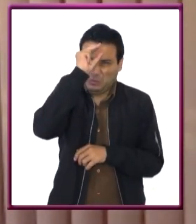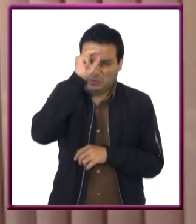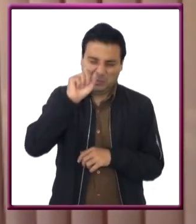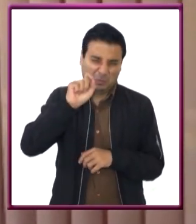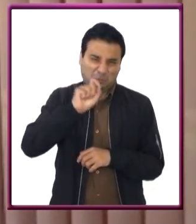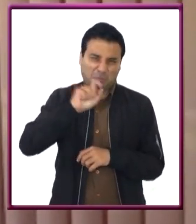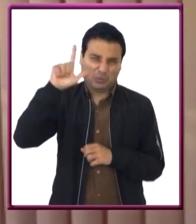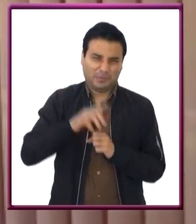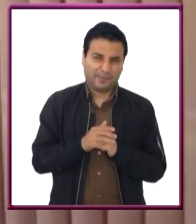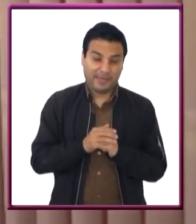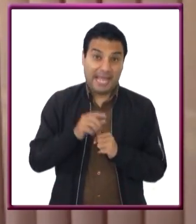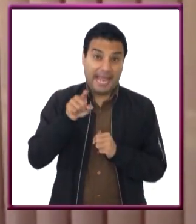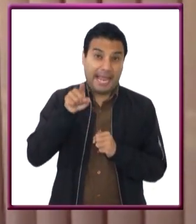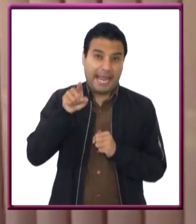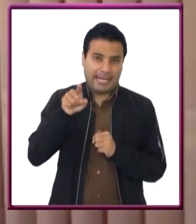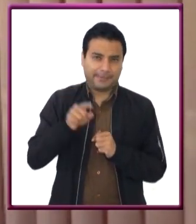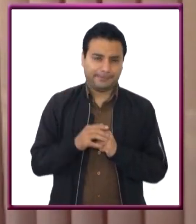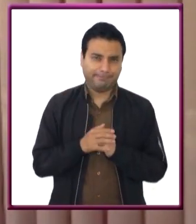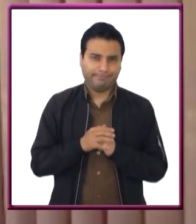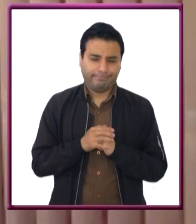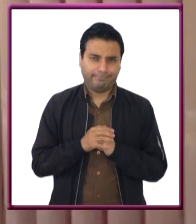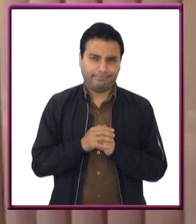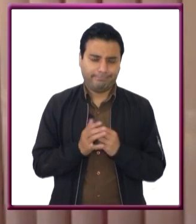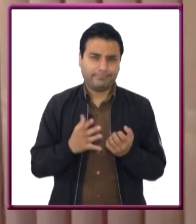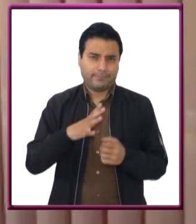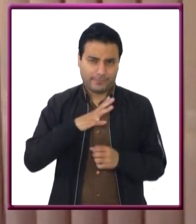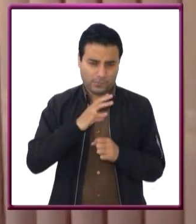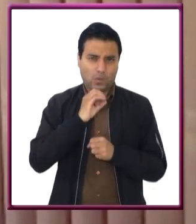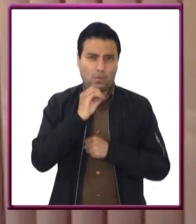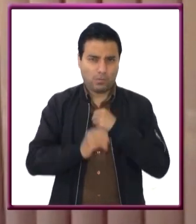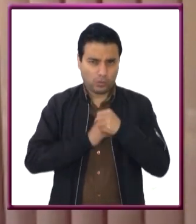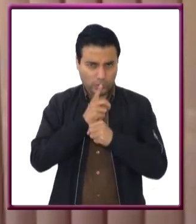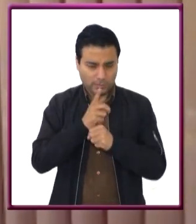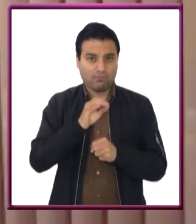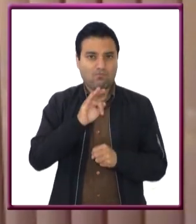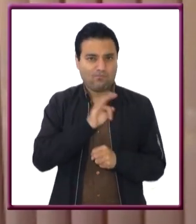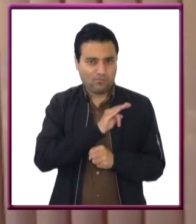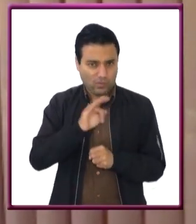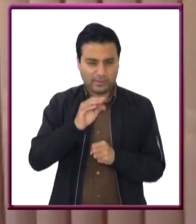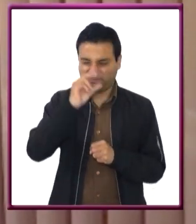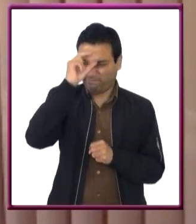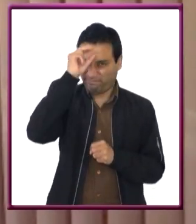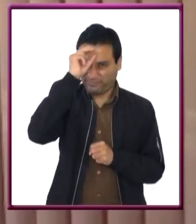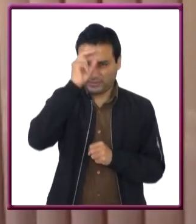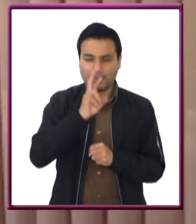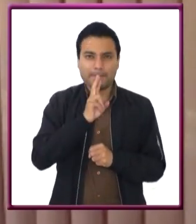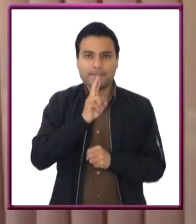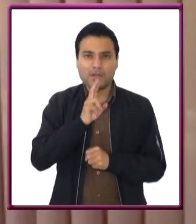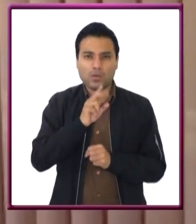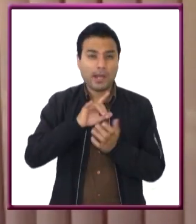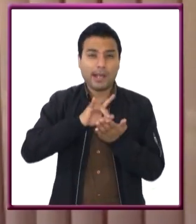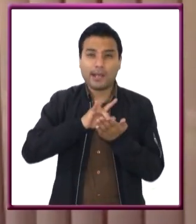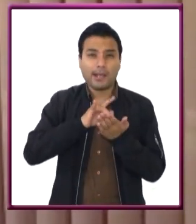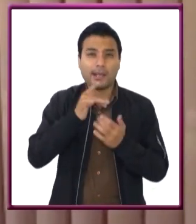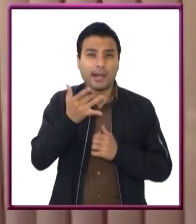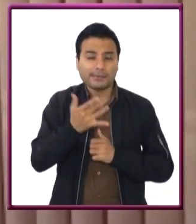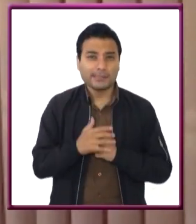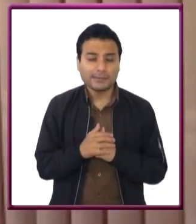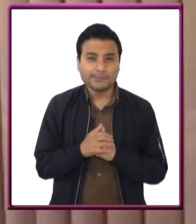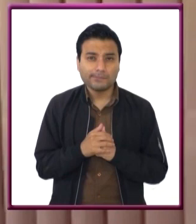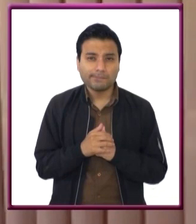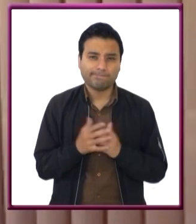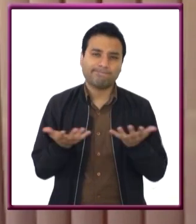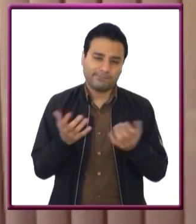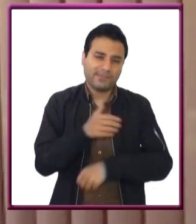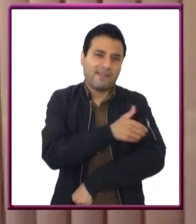historia, el cual en buena medida tuvo la oportunidad de desarrollar su genialidad gracias al apoyo que tuvo en